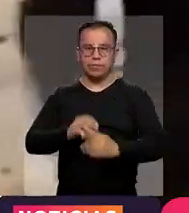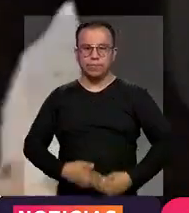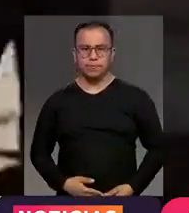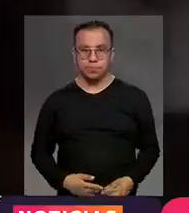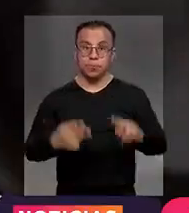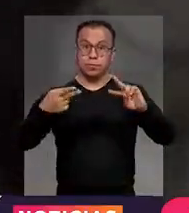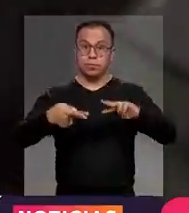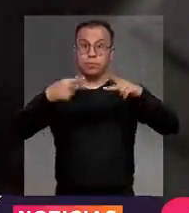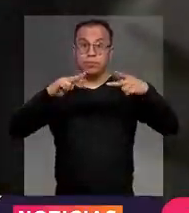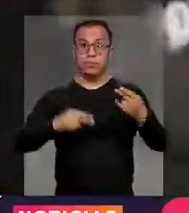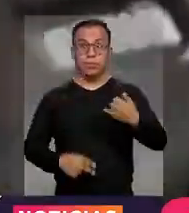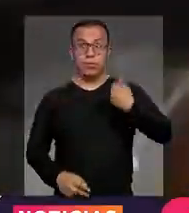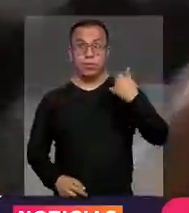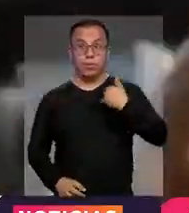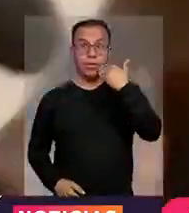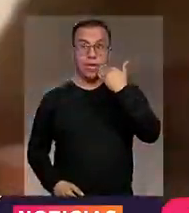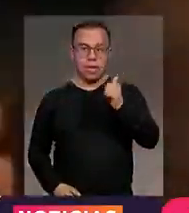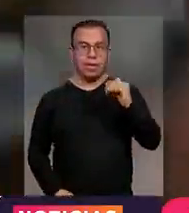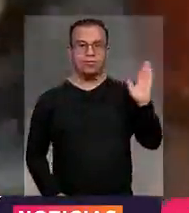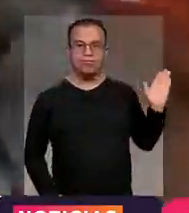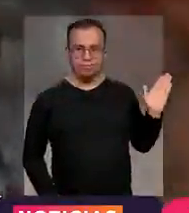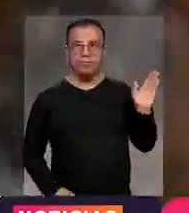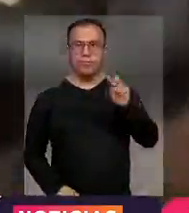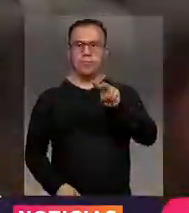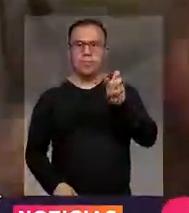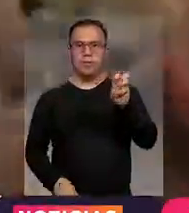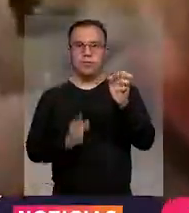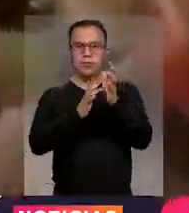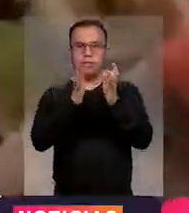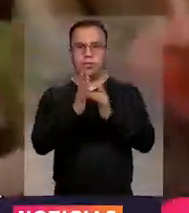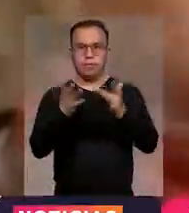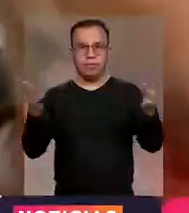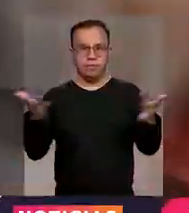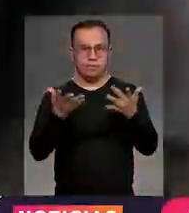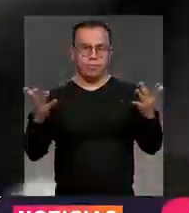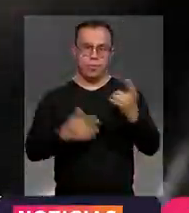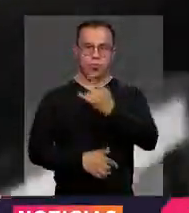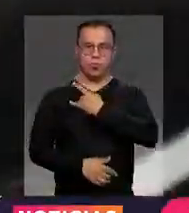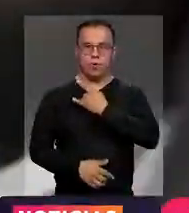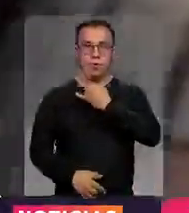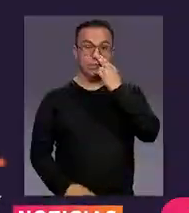Por su parte, la joven norteamericana capturada el 28 de abril en inmediaciones de la